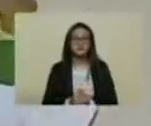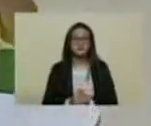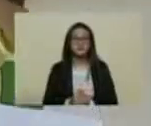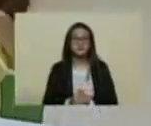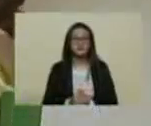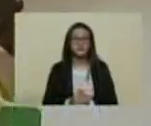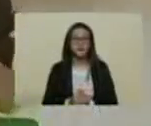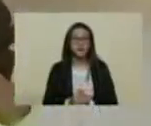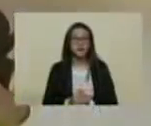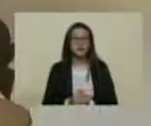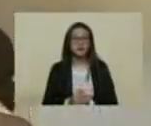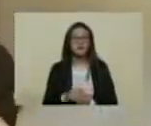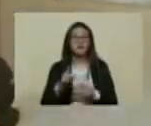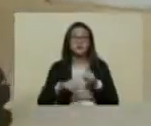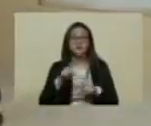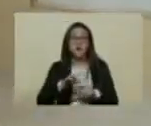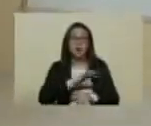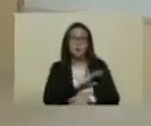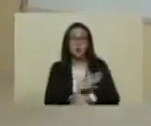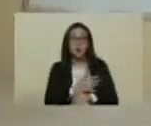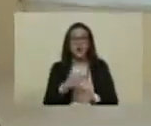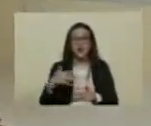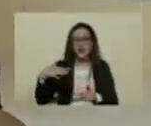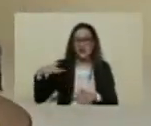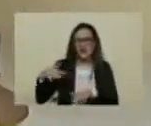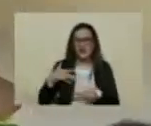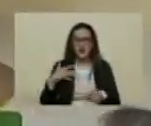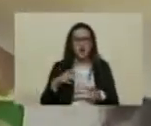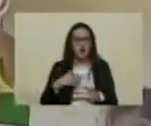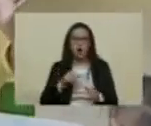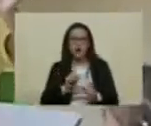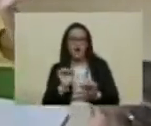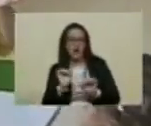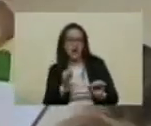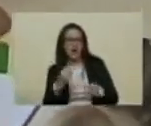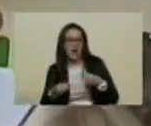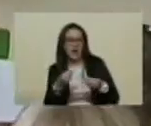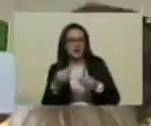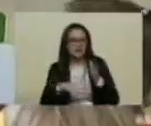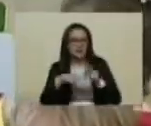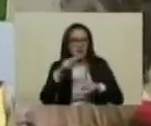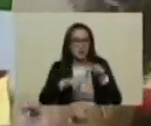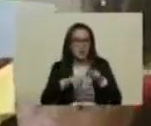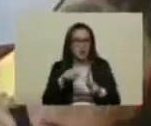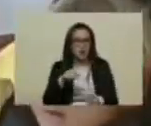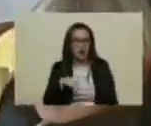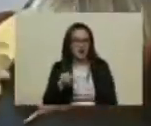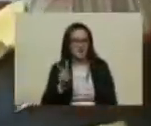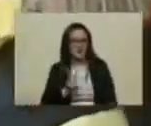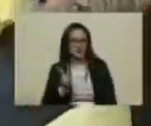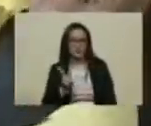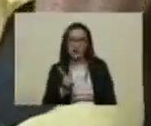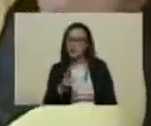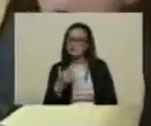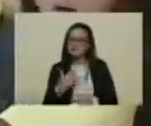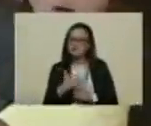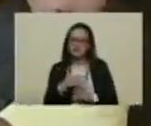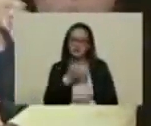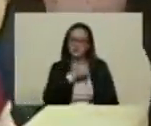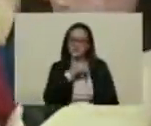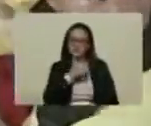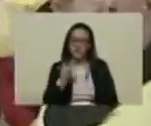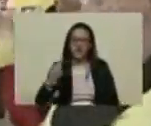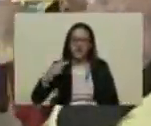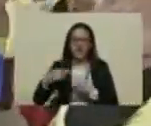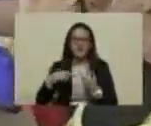factores de poder han tratado de evitar el desarrollo social en Venezuela y económico, la revolución sigue